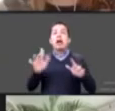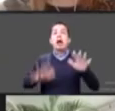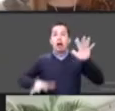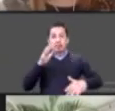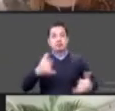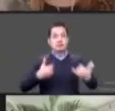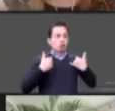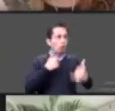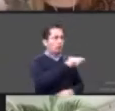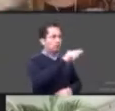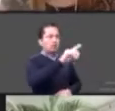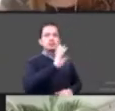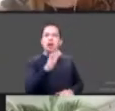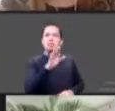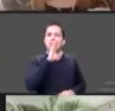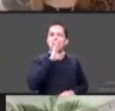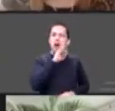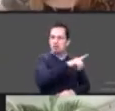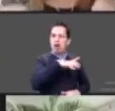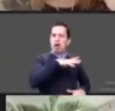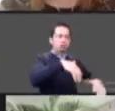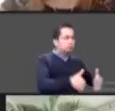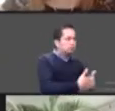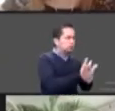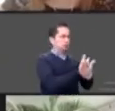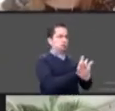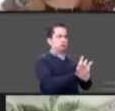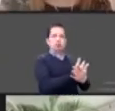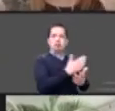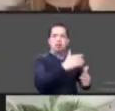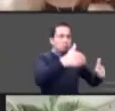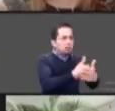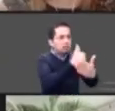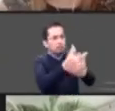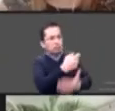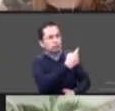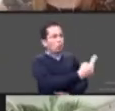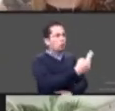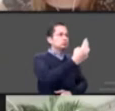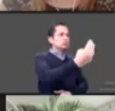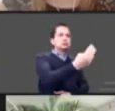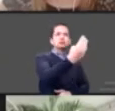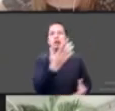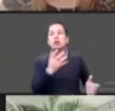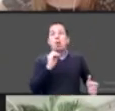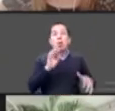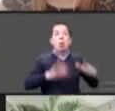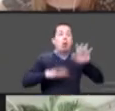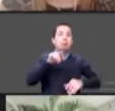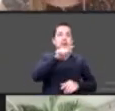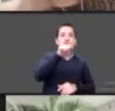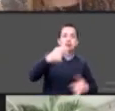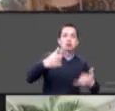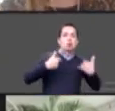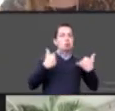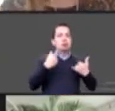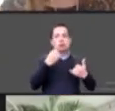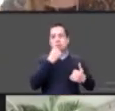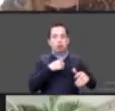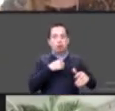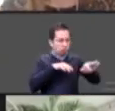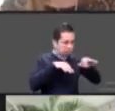tengan 3, 4, 2 hijos también. Quienes tengan que trabajar a edades tempranas, quienes